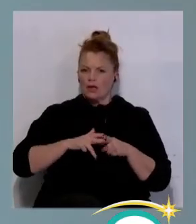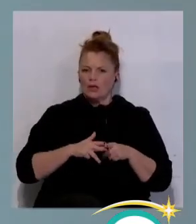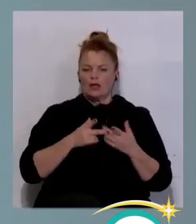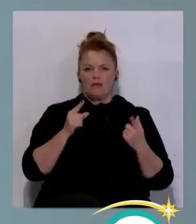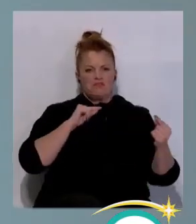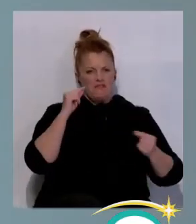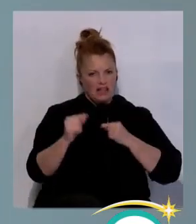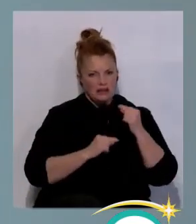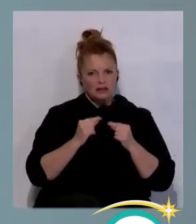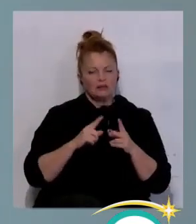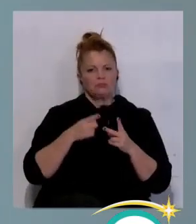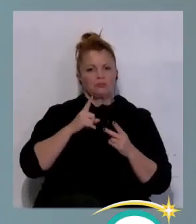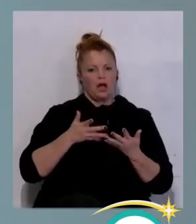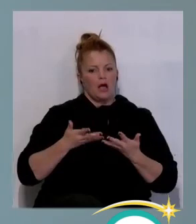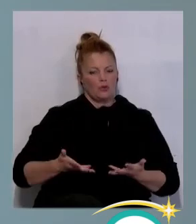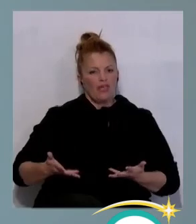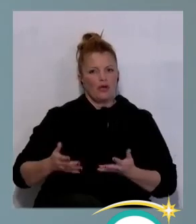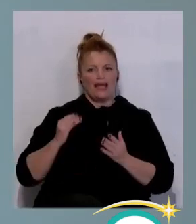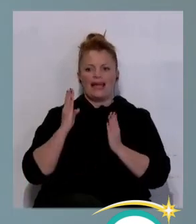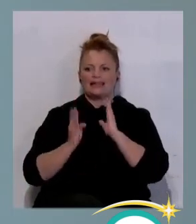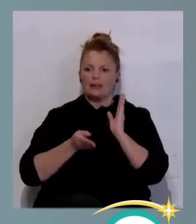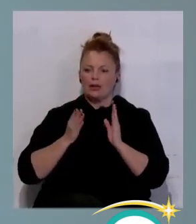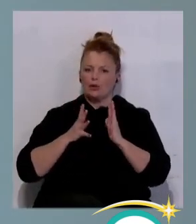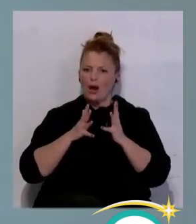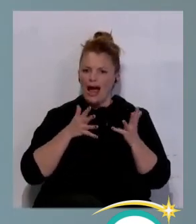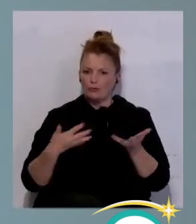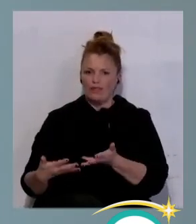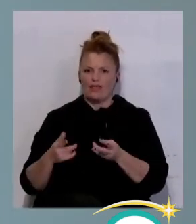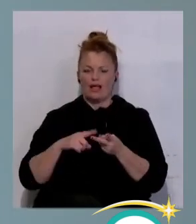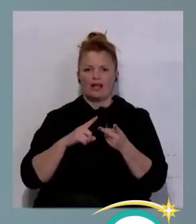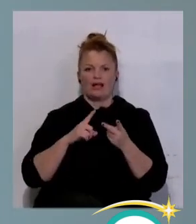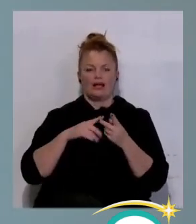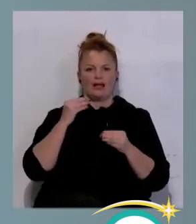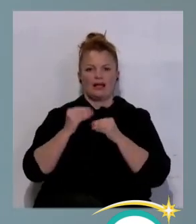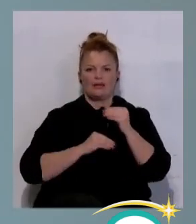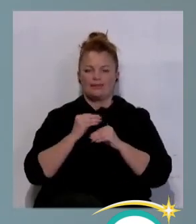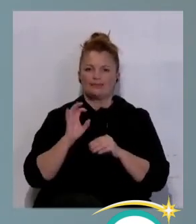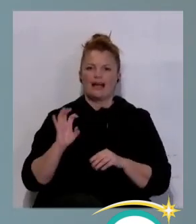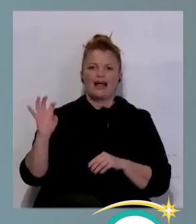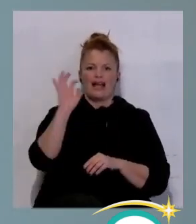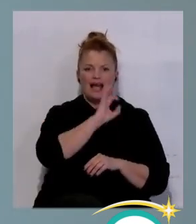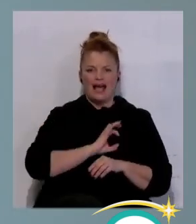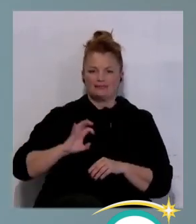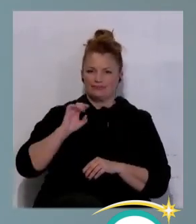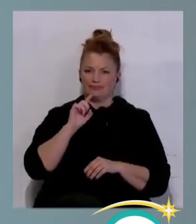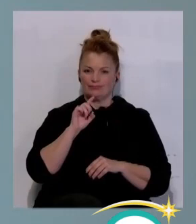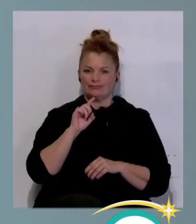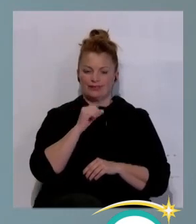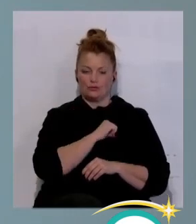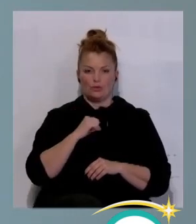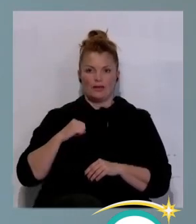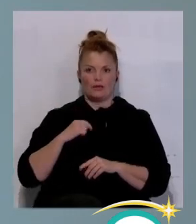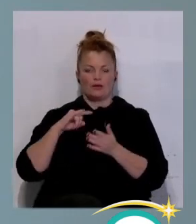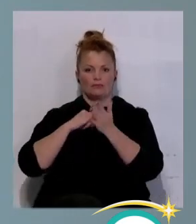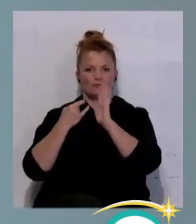de debate, actualizaciones en tratamiento, en el cribado, que va a pasar a nivel nacional. Las comunidades autónomas han tomado su iniciativa en distintos